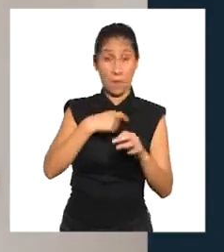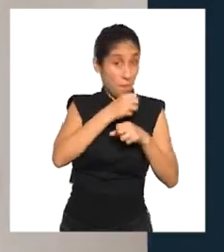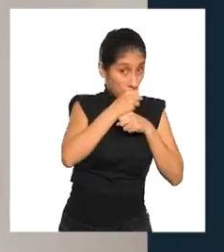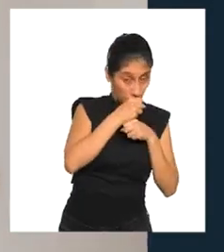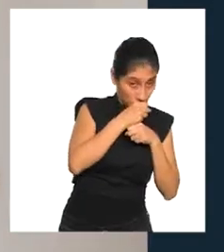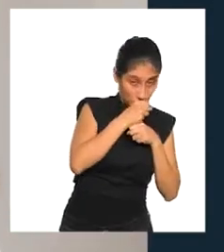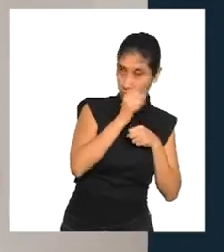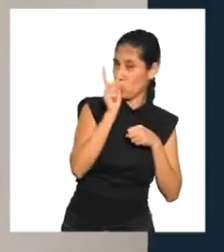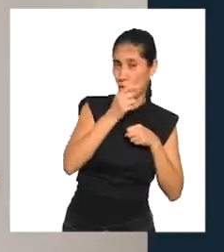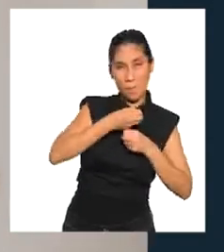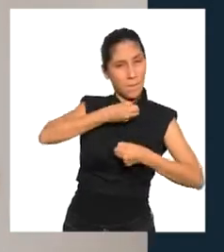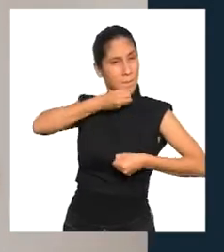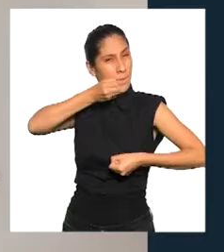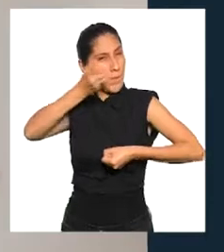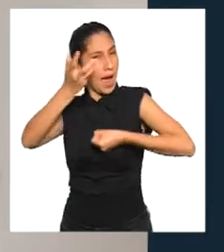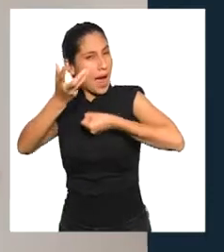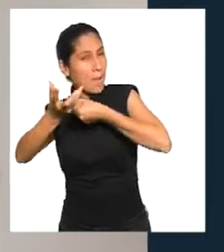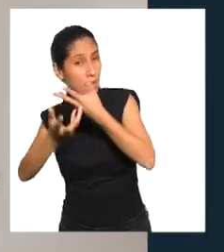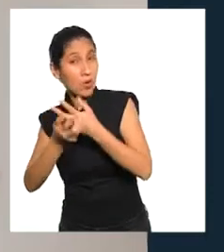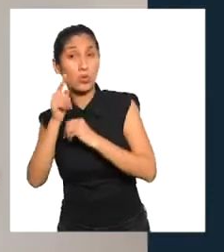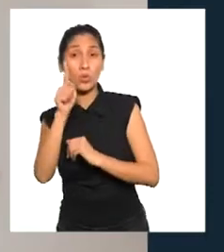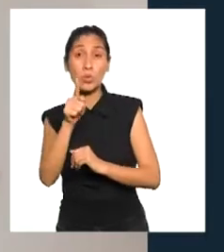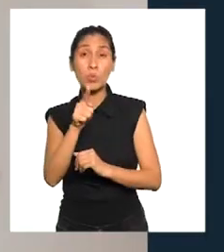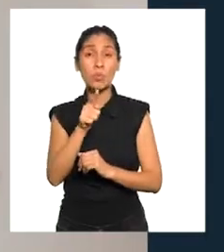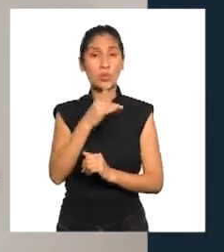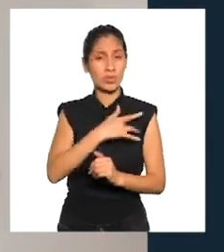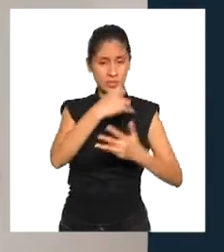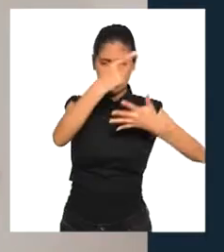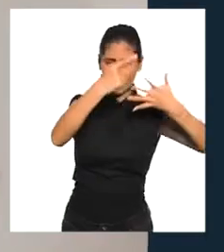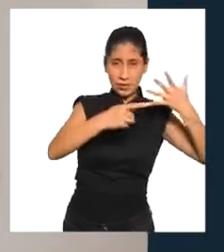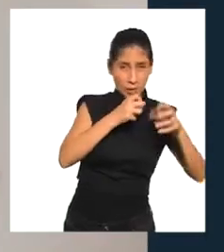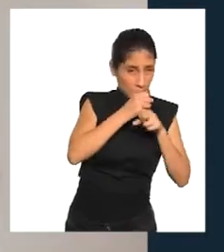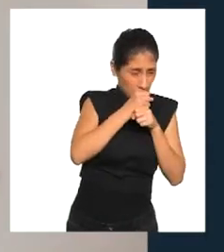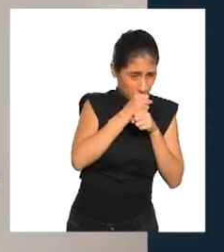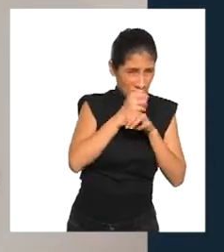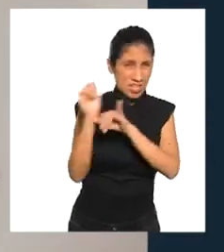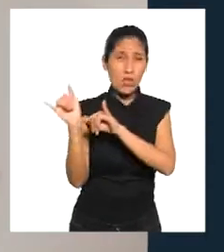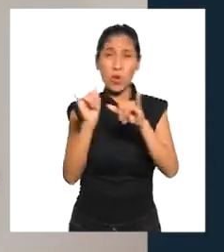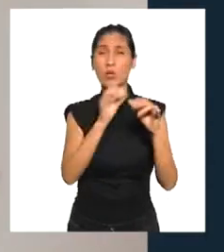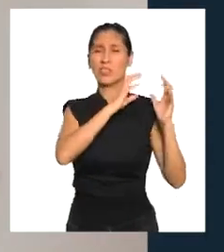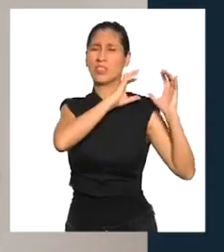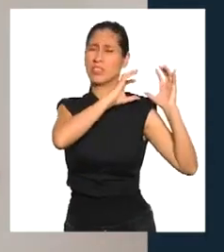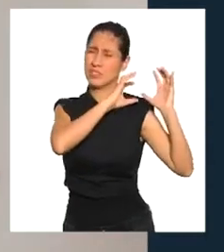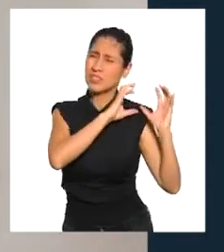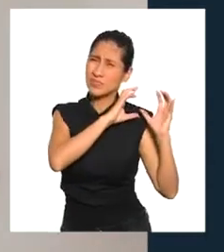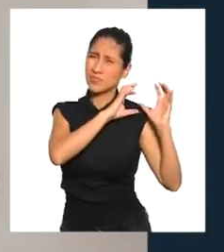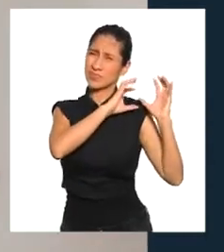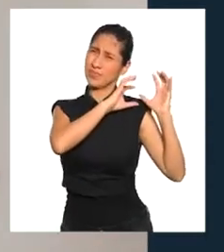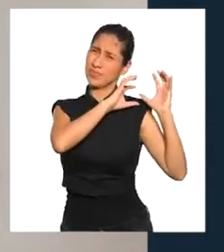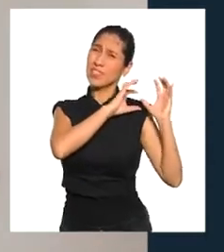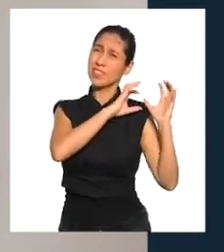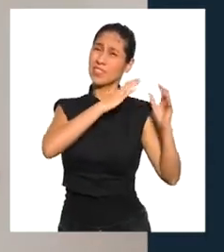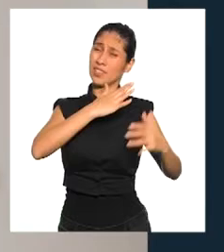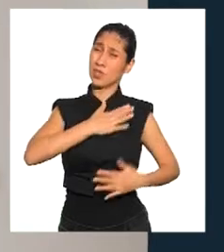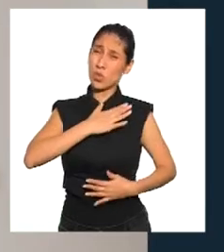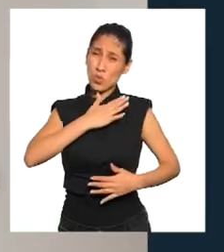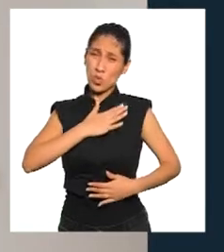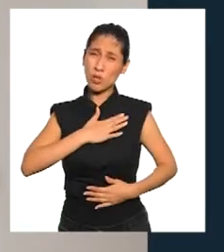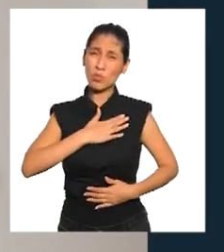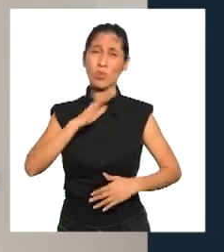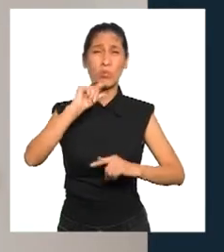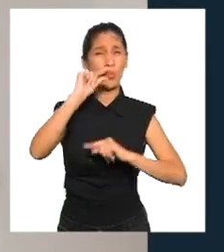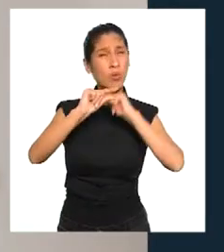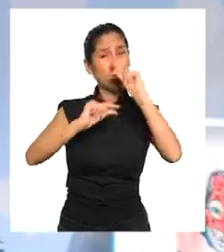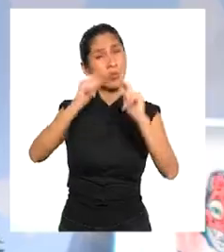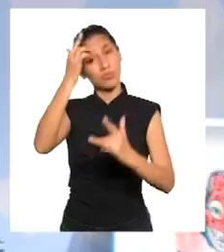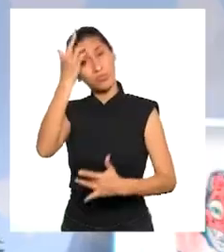expresar. El reprimir lo único que hace es cargar y hacer que nuestro cuerpo empiece a